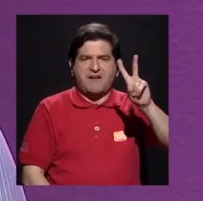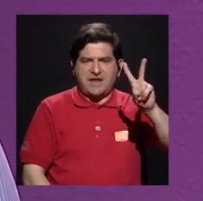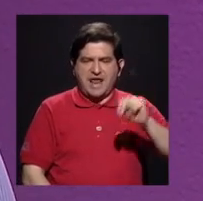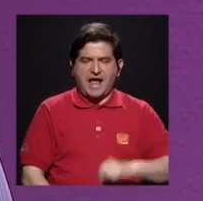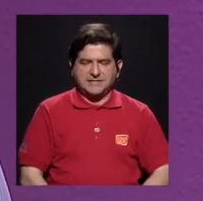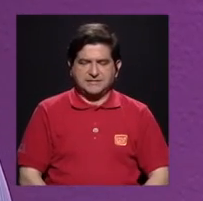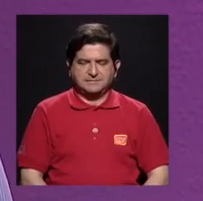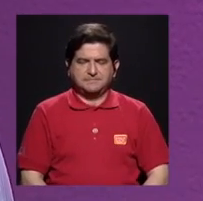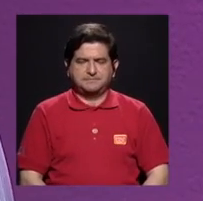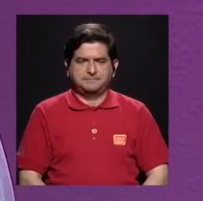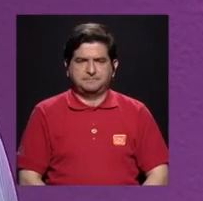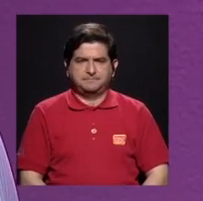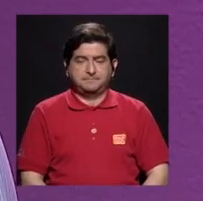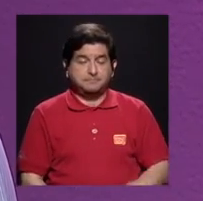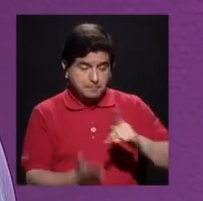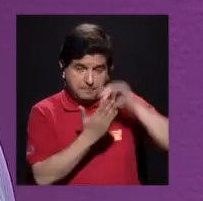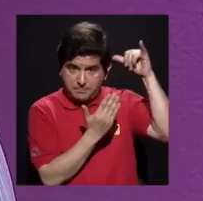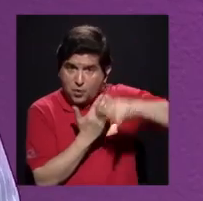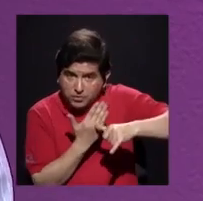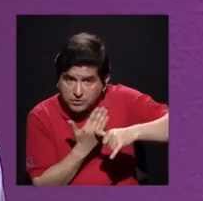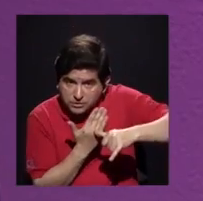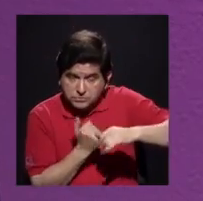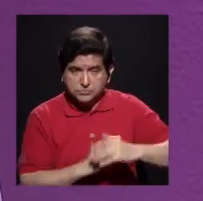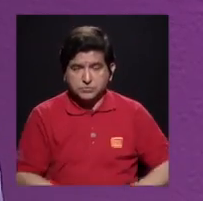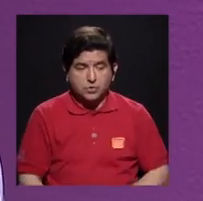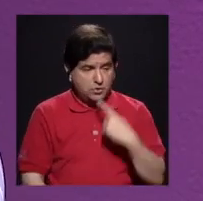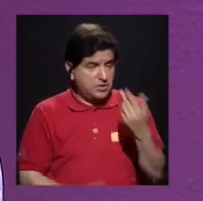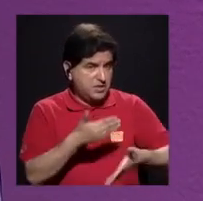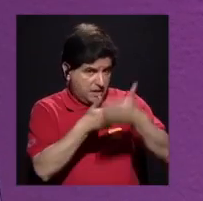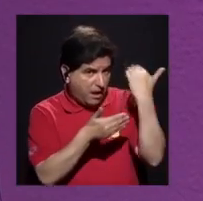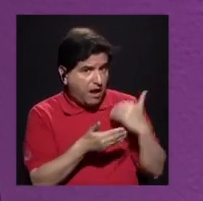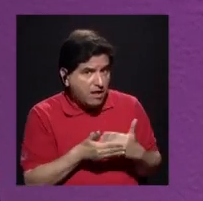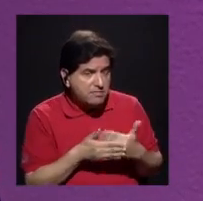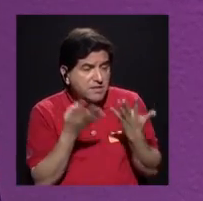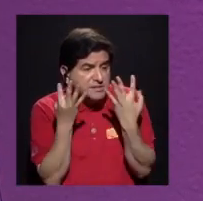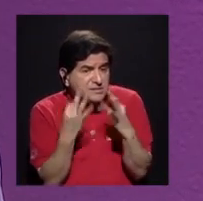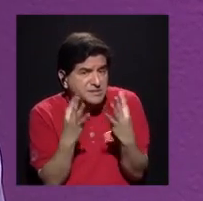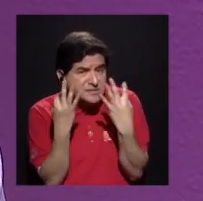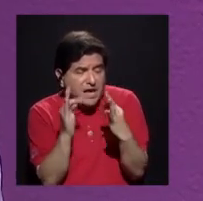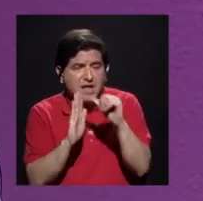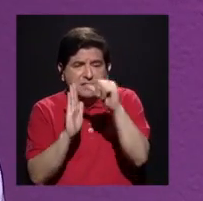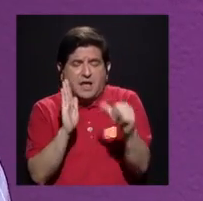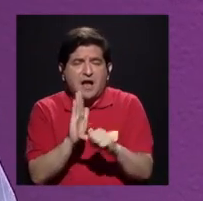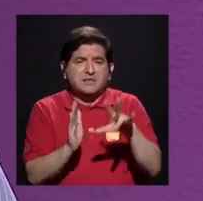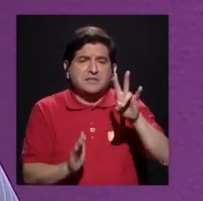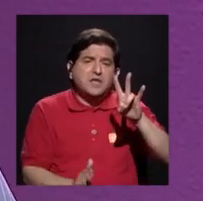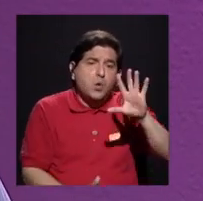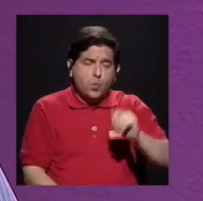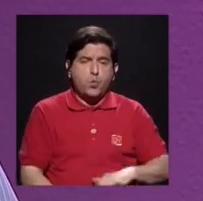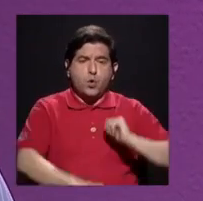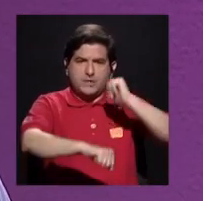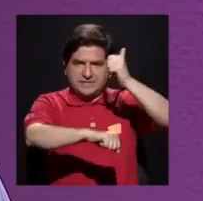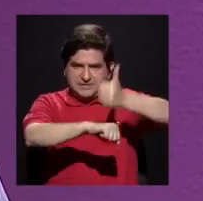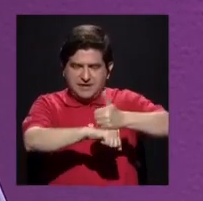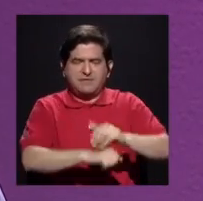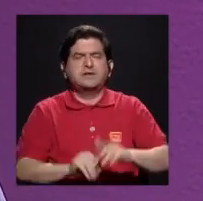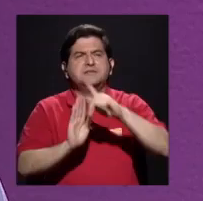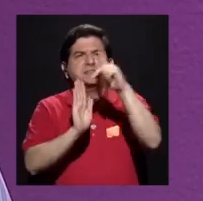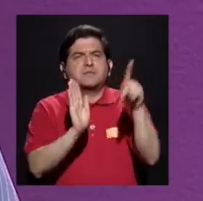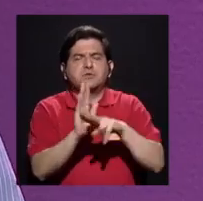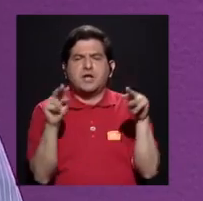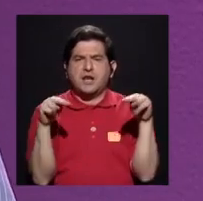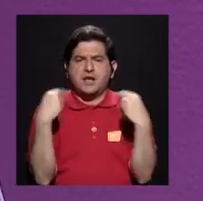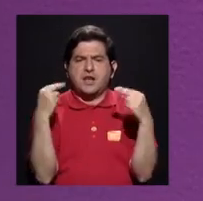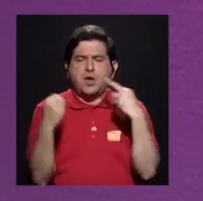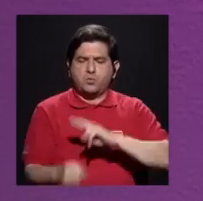en este proyecto como decía lo que intenta es en el artículo 75 establecer ese principio de neutralidad